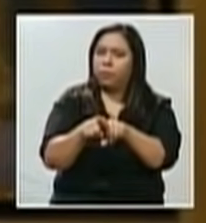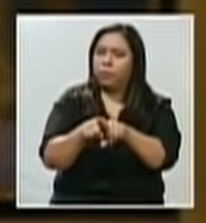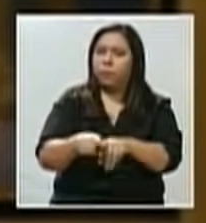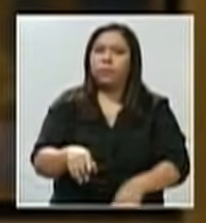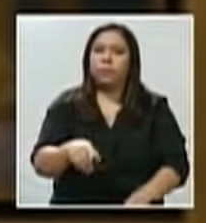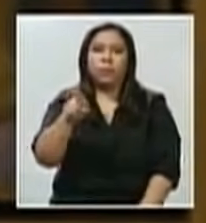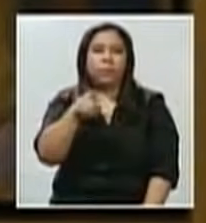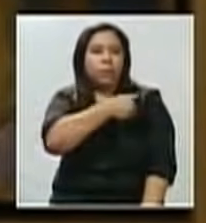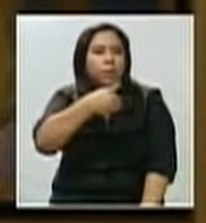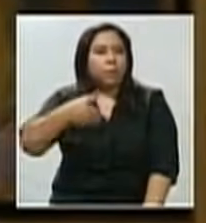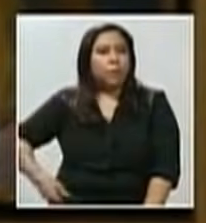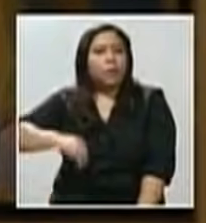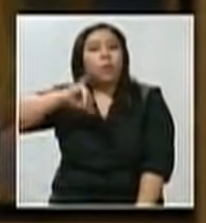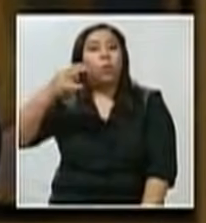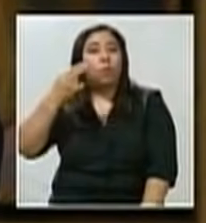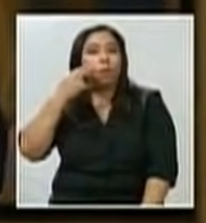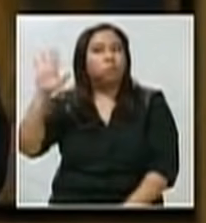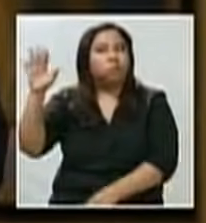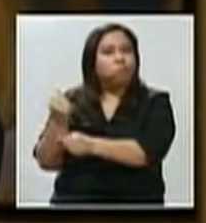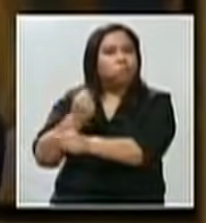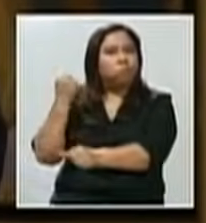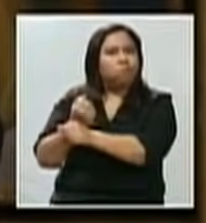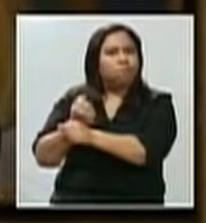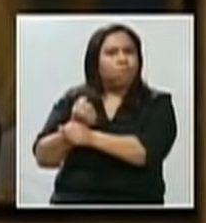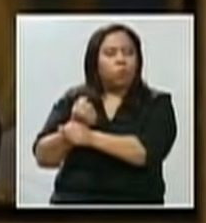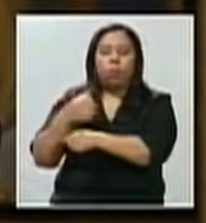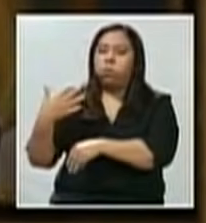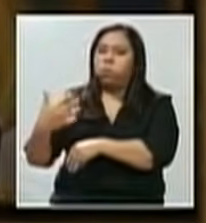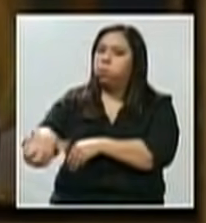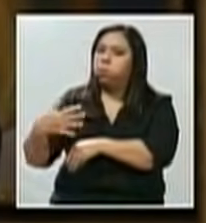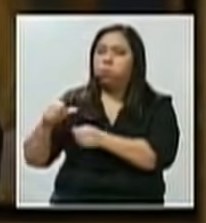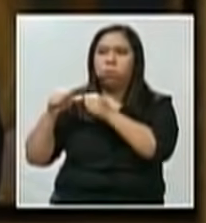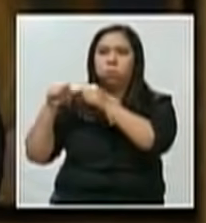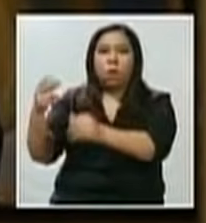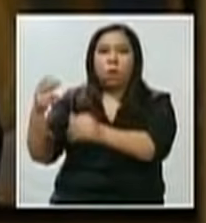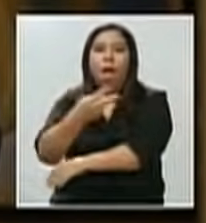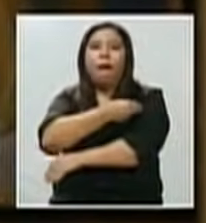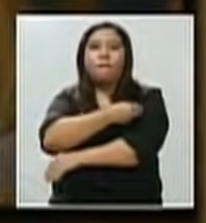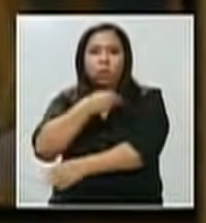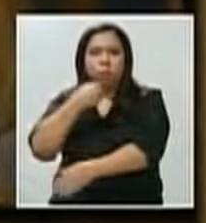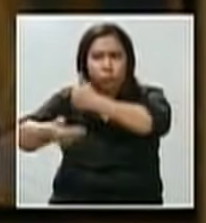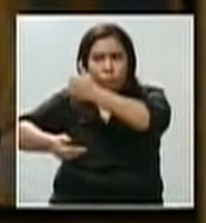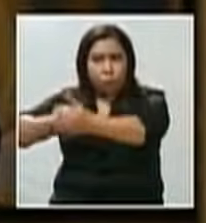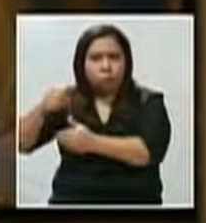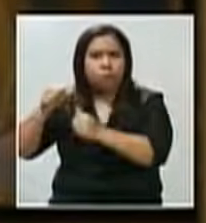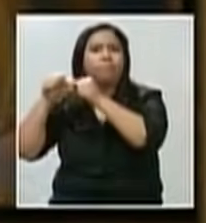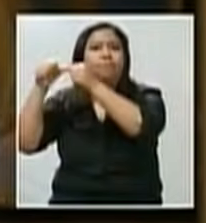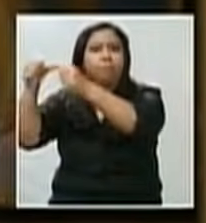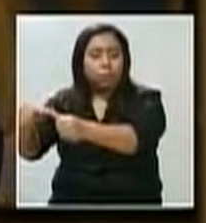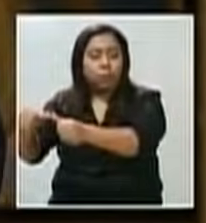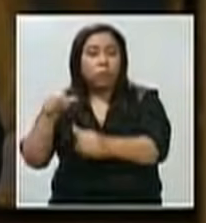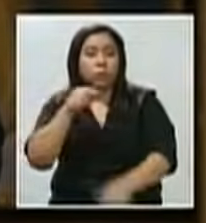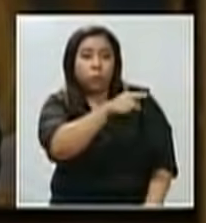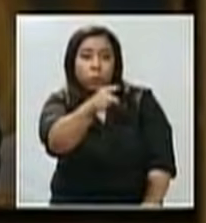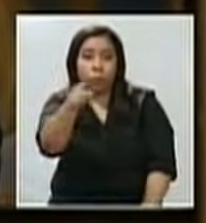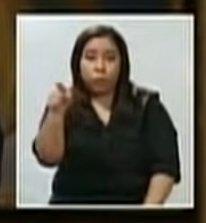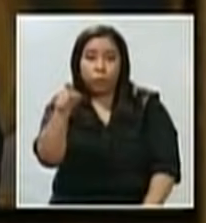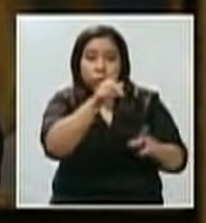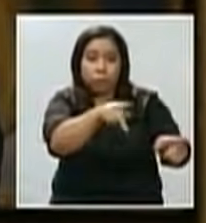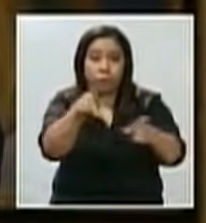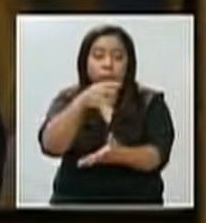Hernández hace lo propio con amplias campañas de vacunación y es oportuno invitar a la población del